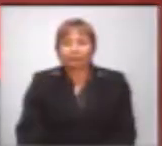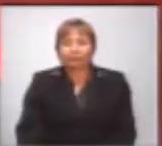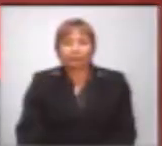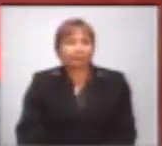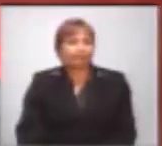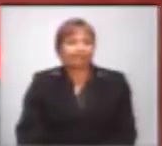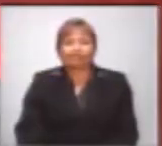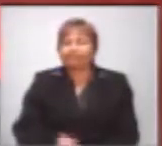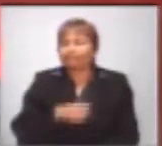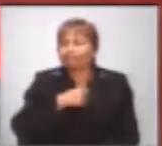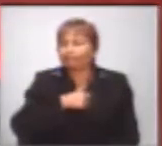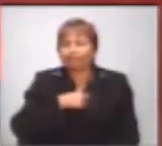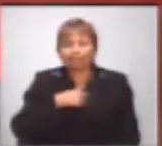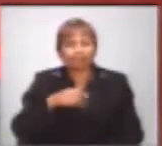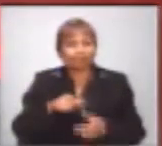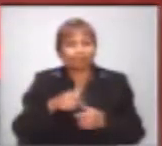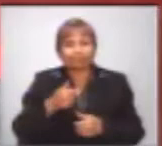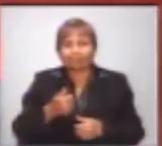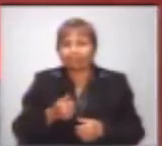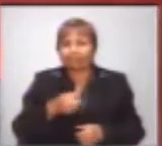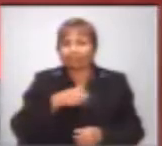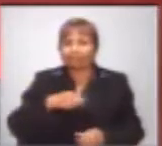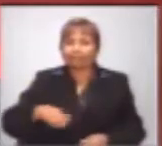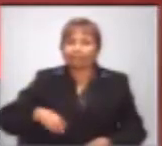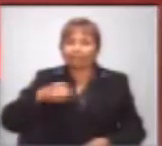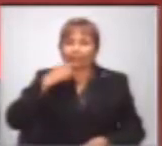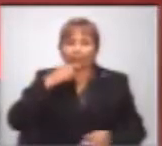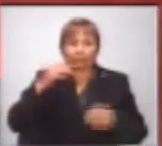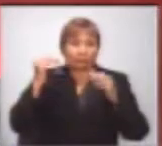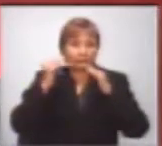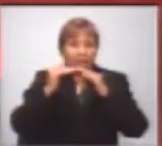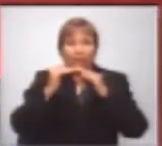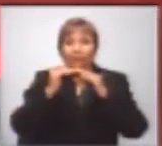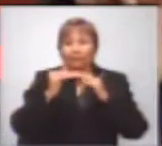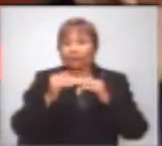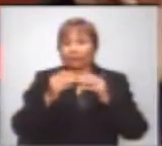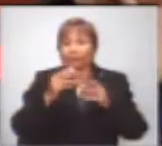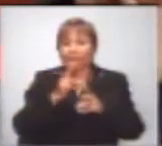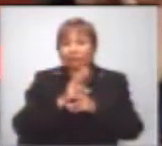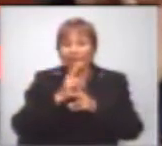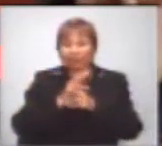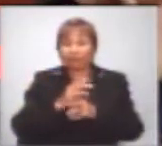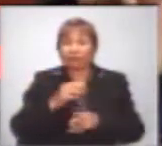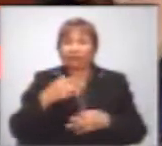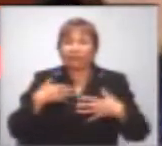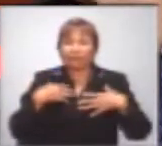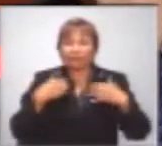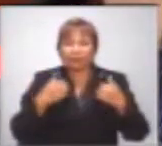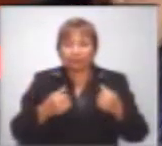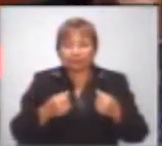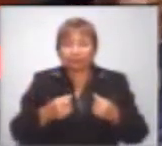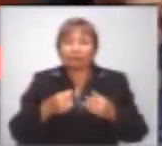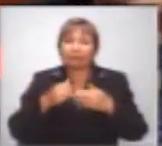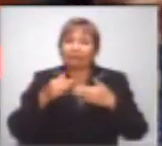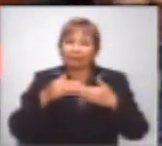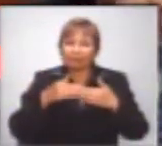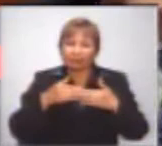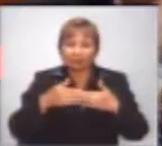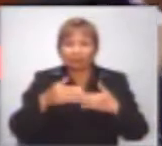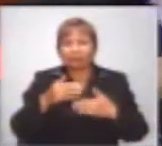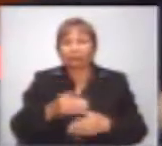De manera tal, señora presidenta, si se quiere ser coherente para cuidar la salud de los ciudadanos, que se diga que acá,